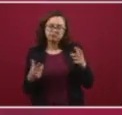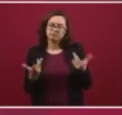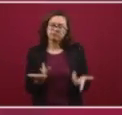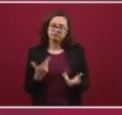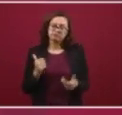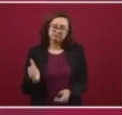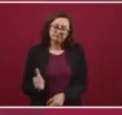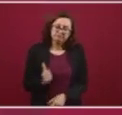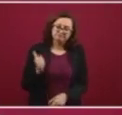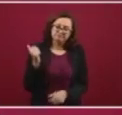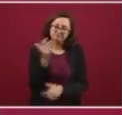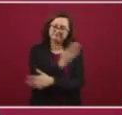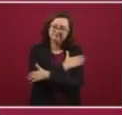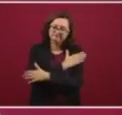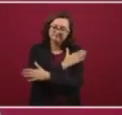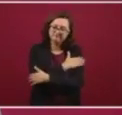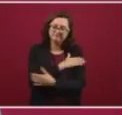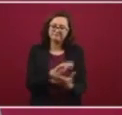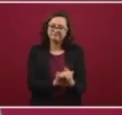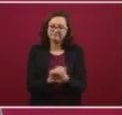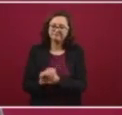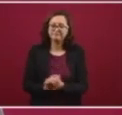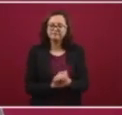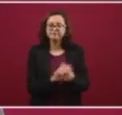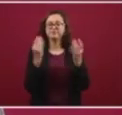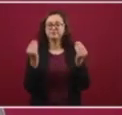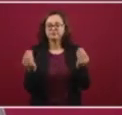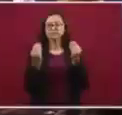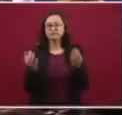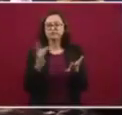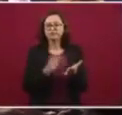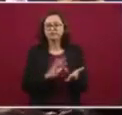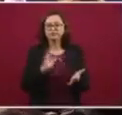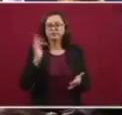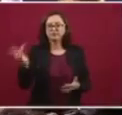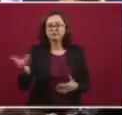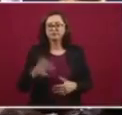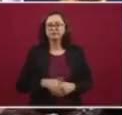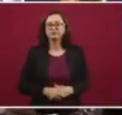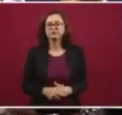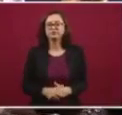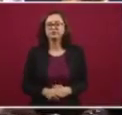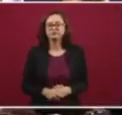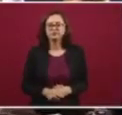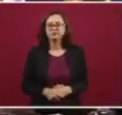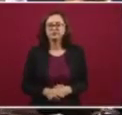un abrazo, un saludo a todos. Muchas gracias.